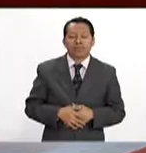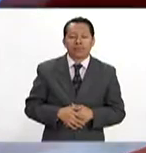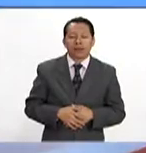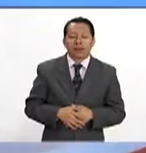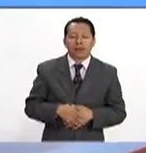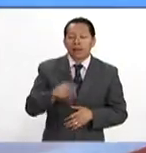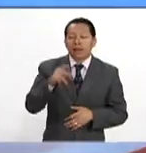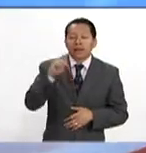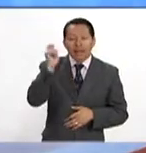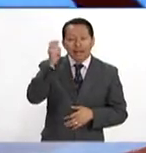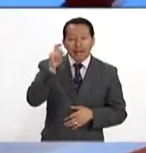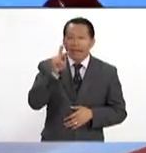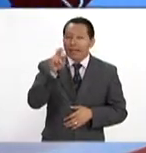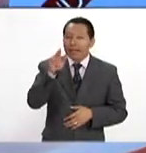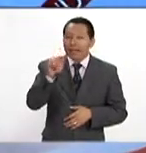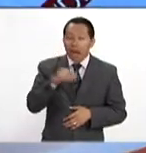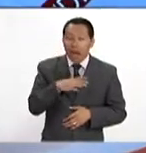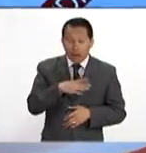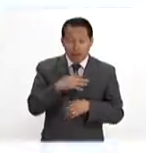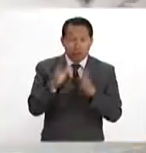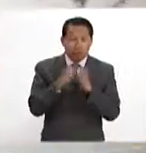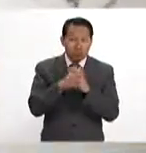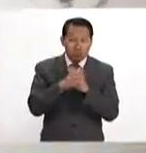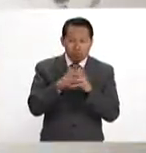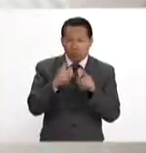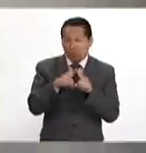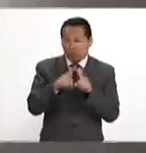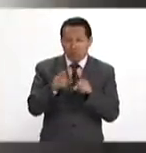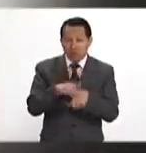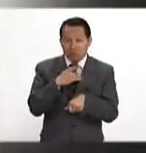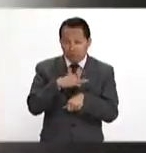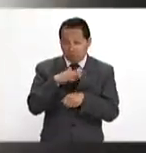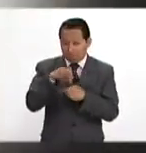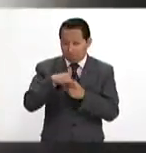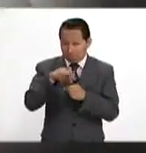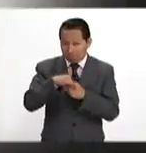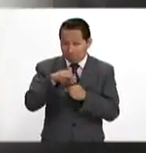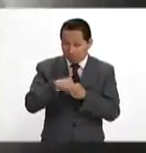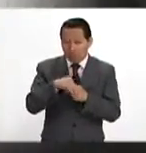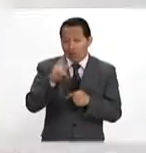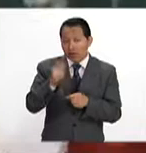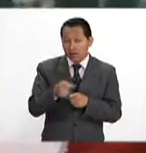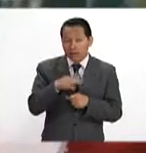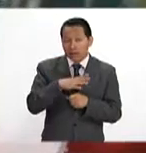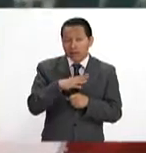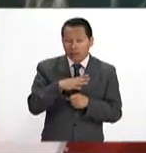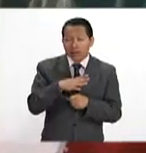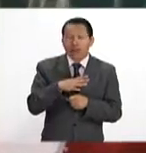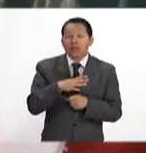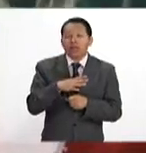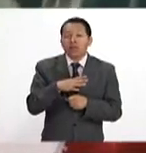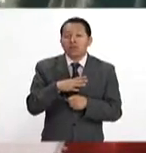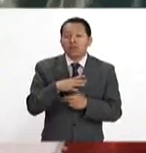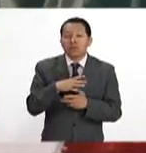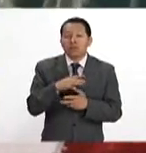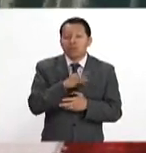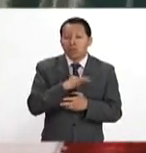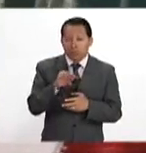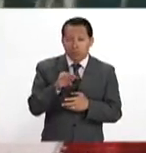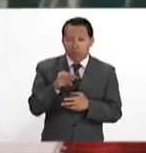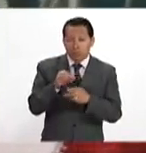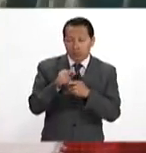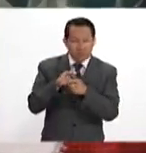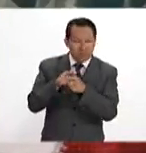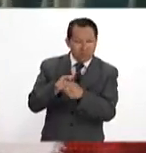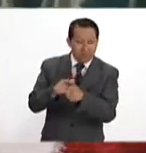En Kenia se registraron los primeros enfrentamientos tras las elecciones presidenciales, cuyos resultados mantendrían en el poder a